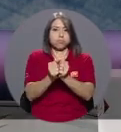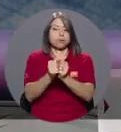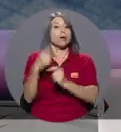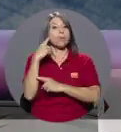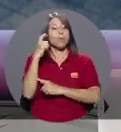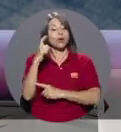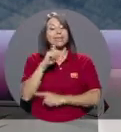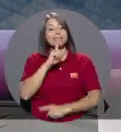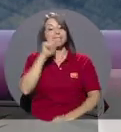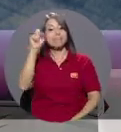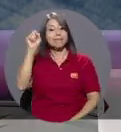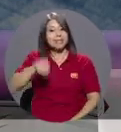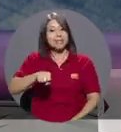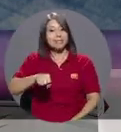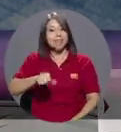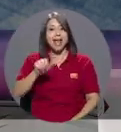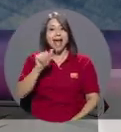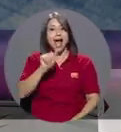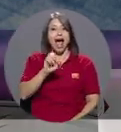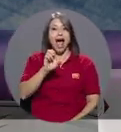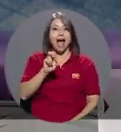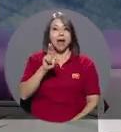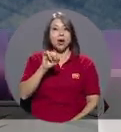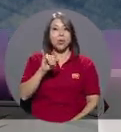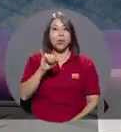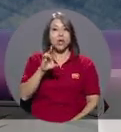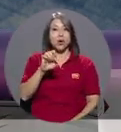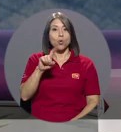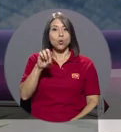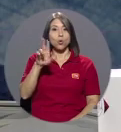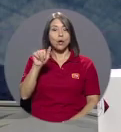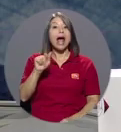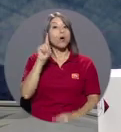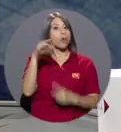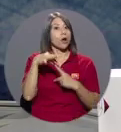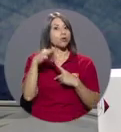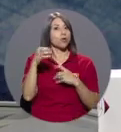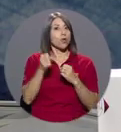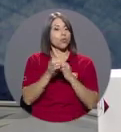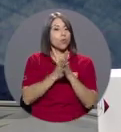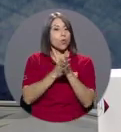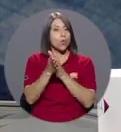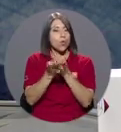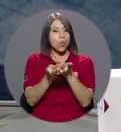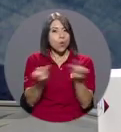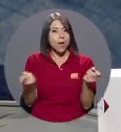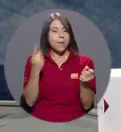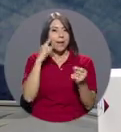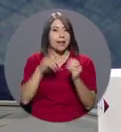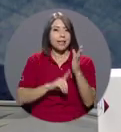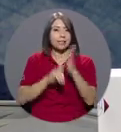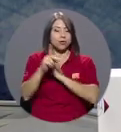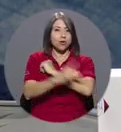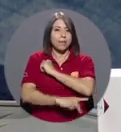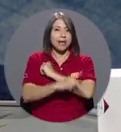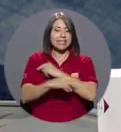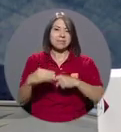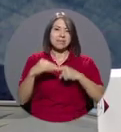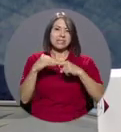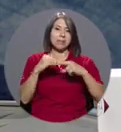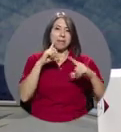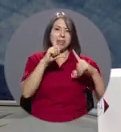porque definitivamente sí, la acuicultura es una gran alternativa para el desarrollo del país, principalmente en las zonas rurales, y